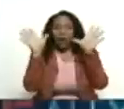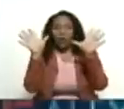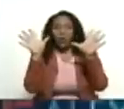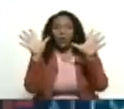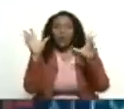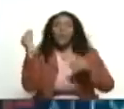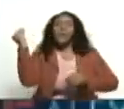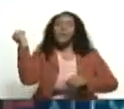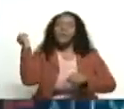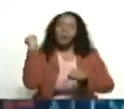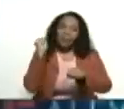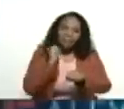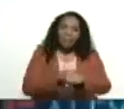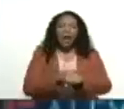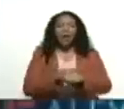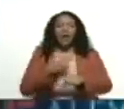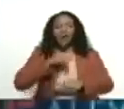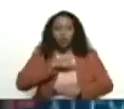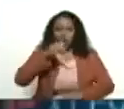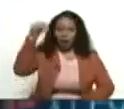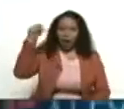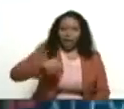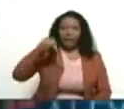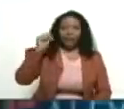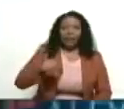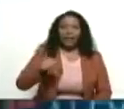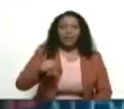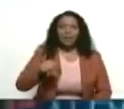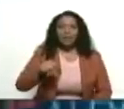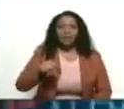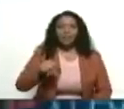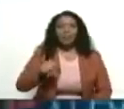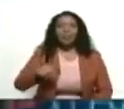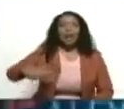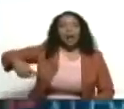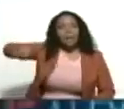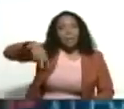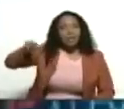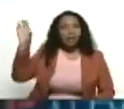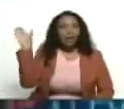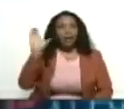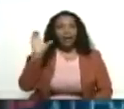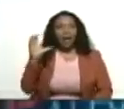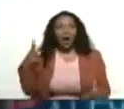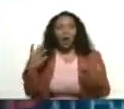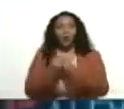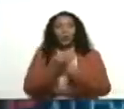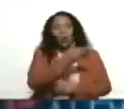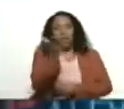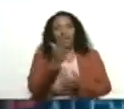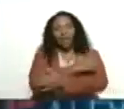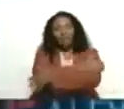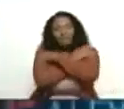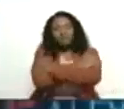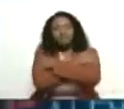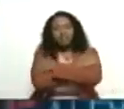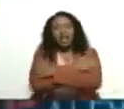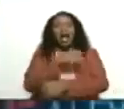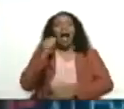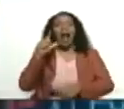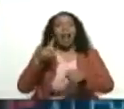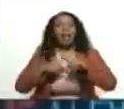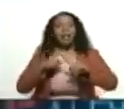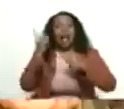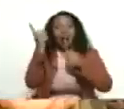más temprano que tarde, estaremos aquí o en cualquier plaza de Caracas abrazando junto a ustedes a Alex Saab, nuestro